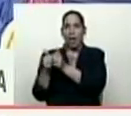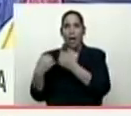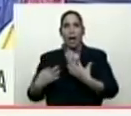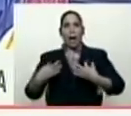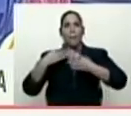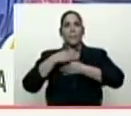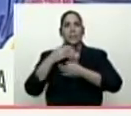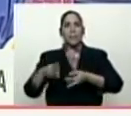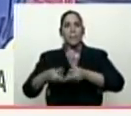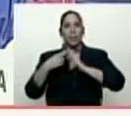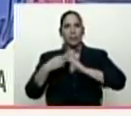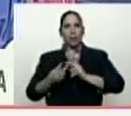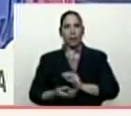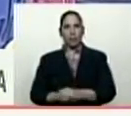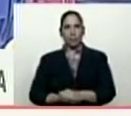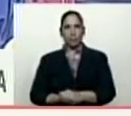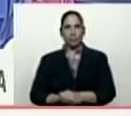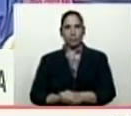prestada.